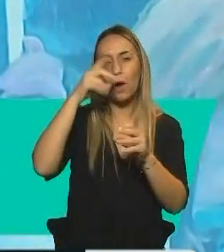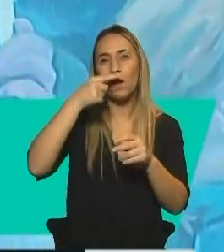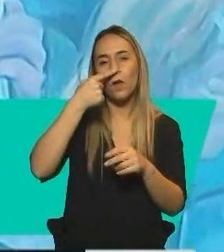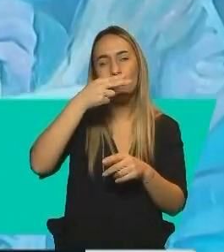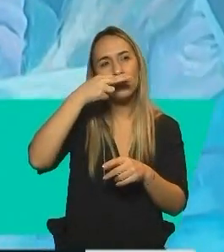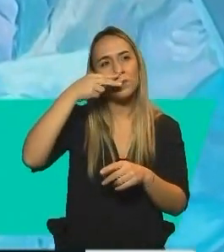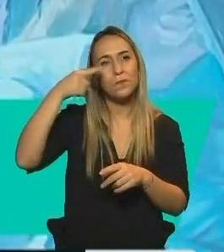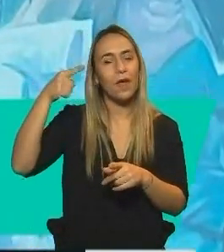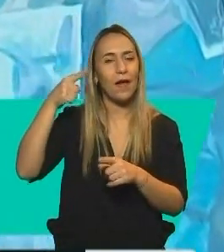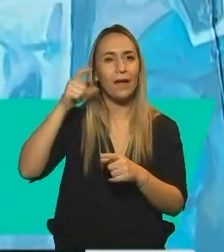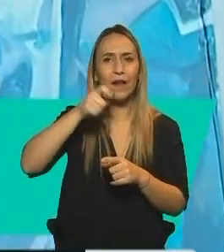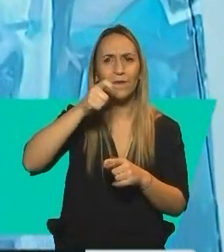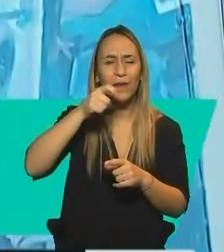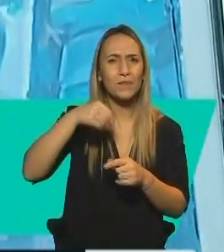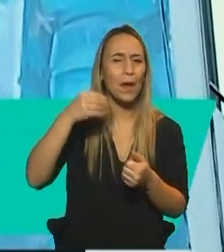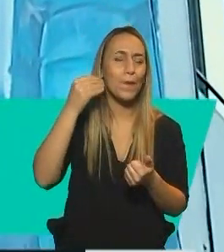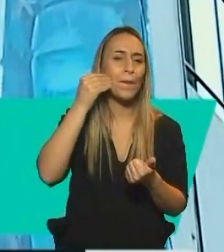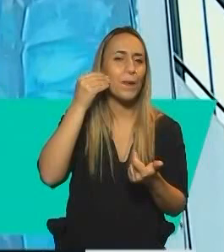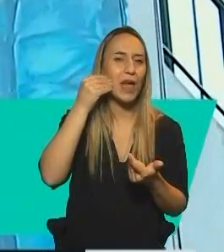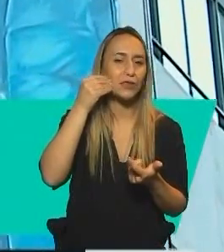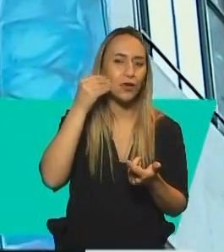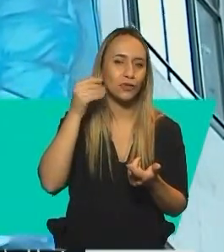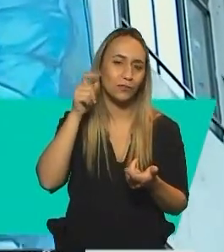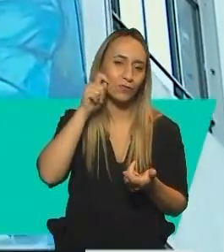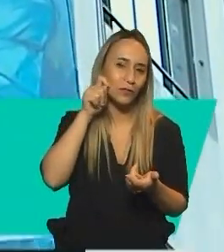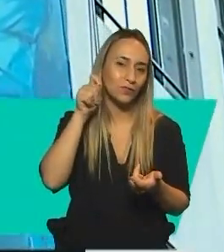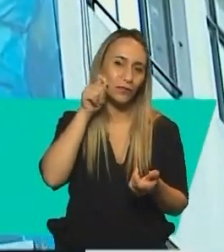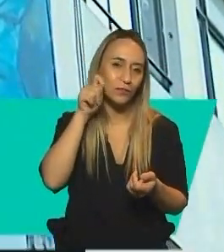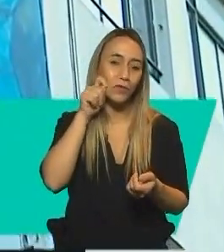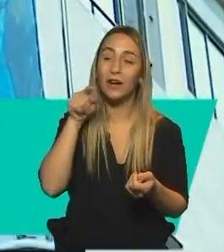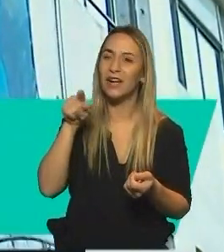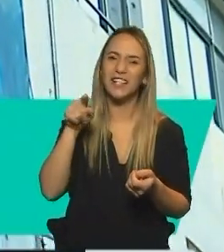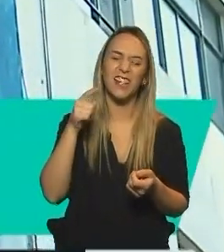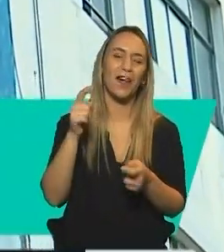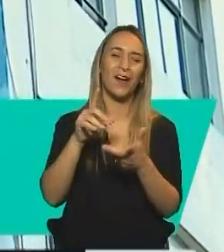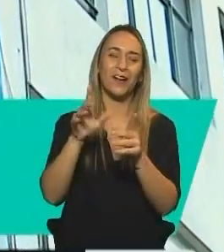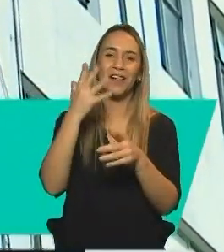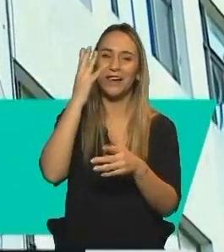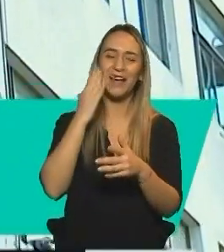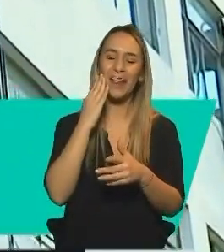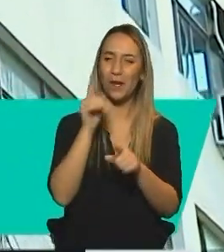recuerdo los besos, los que ella tenía una forma, mamá era narigona,